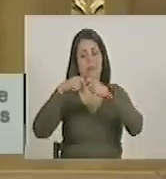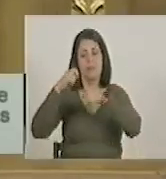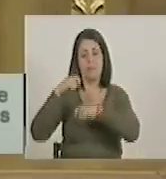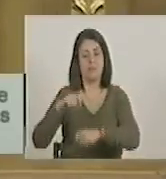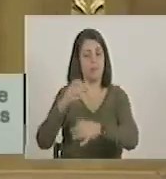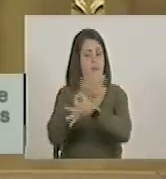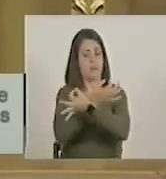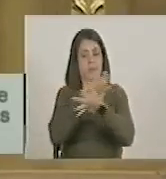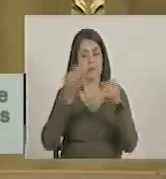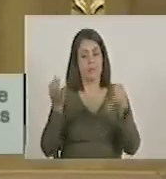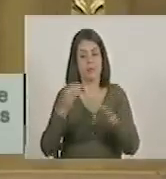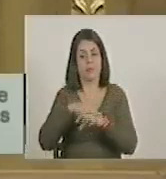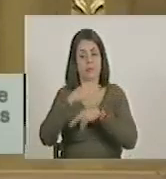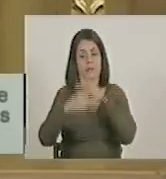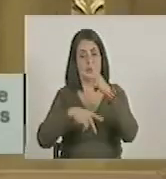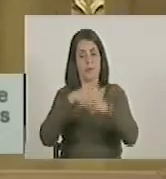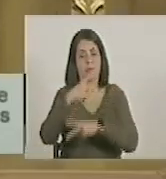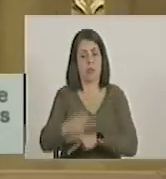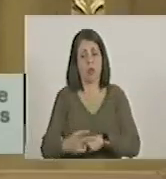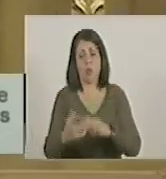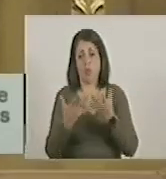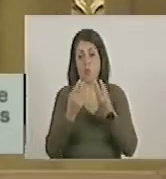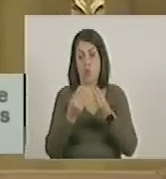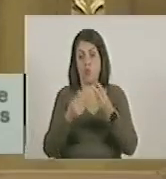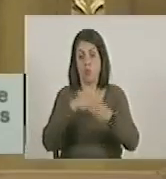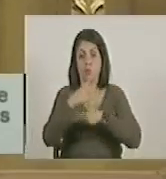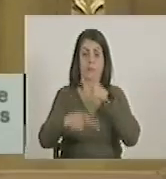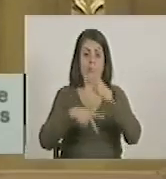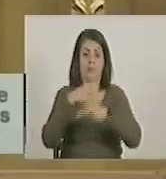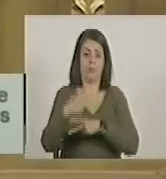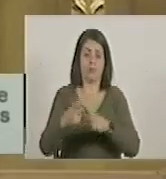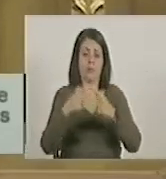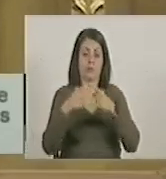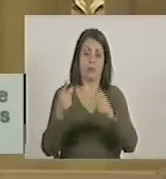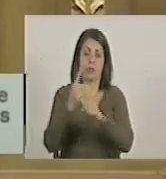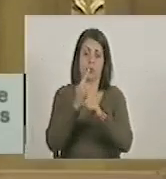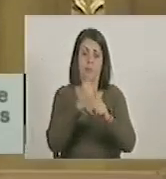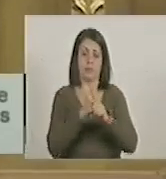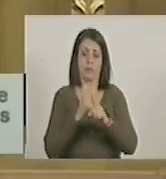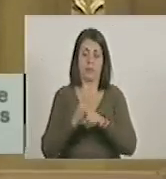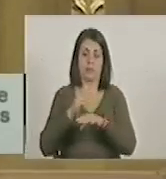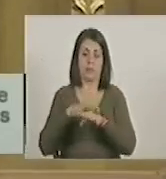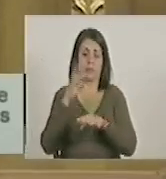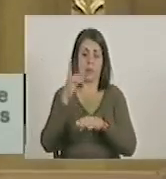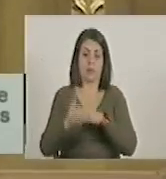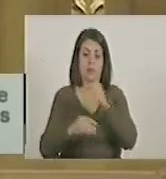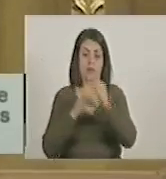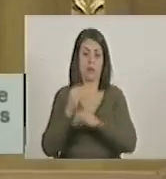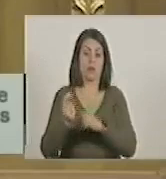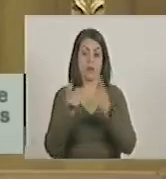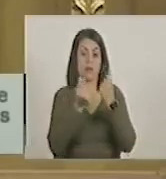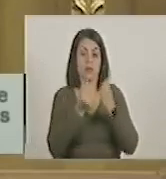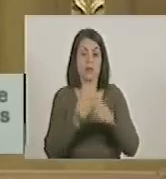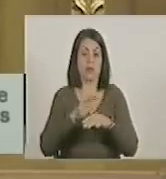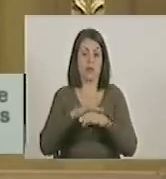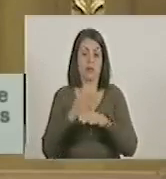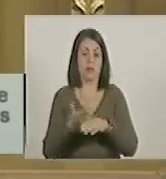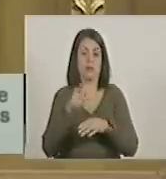de calidad, con alta productividad, con alta competitividad, debemos tener recursos